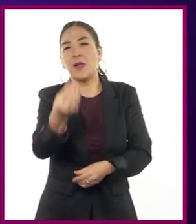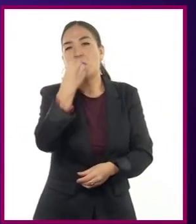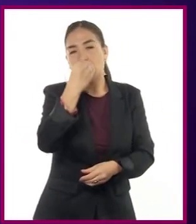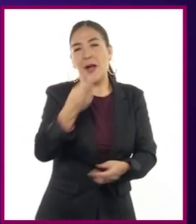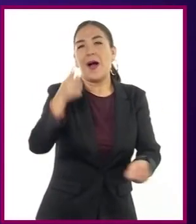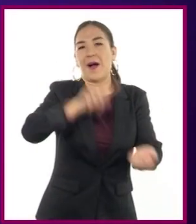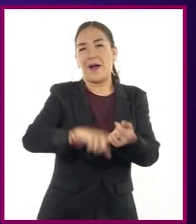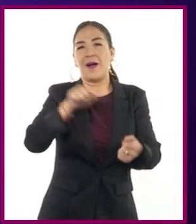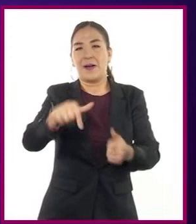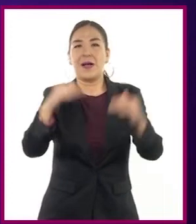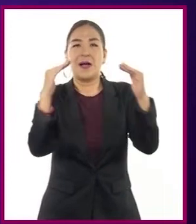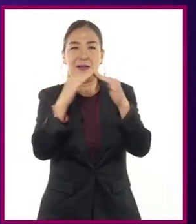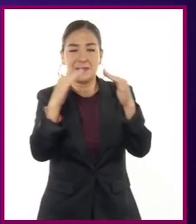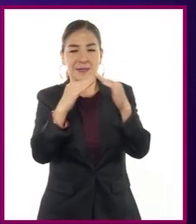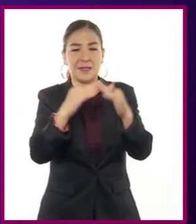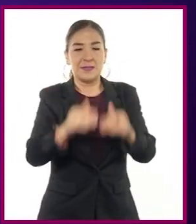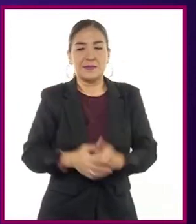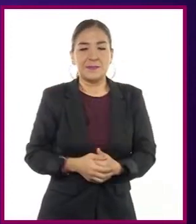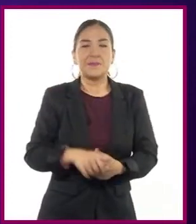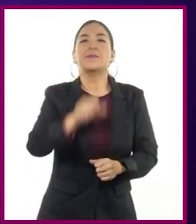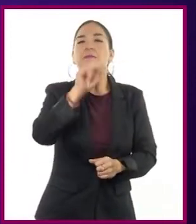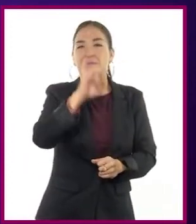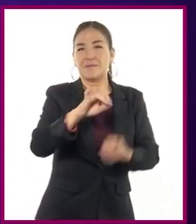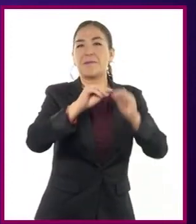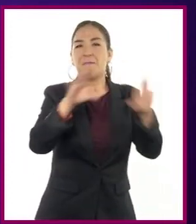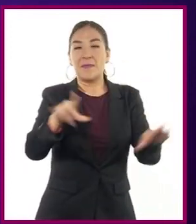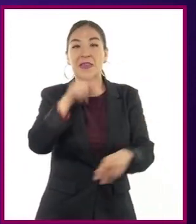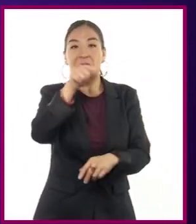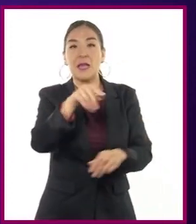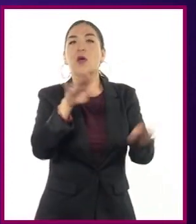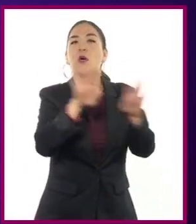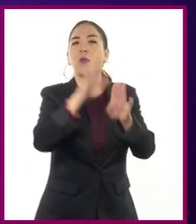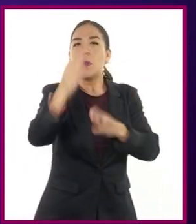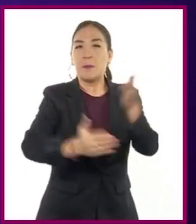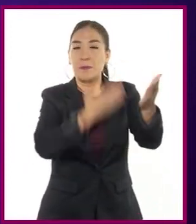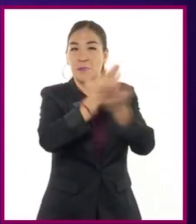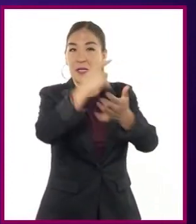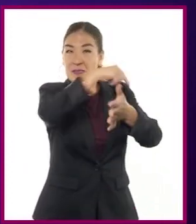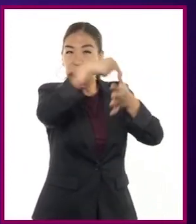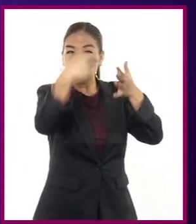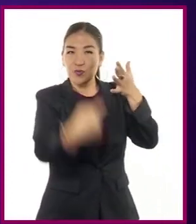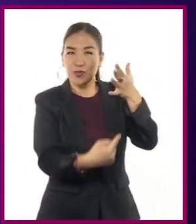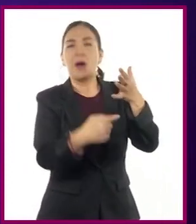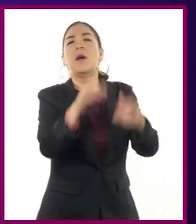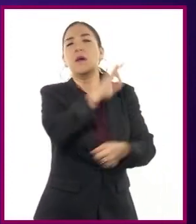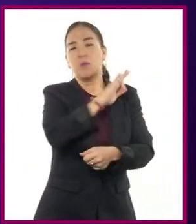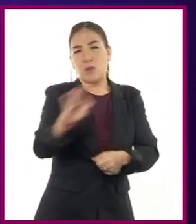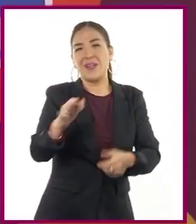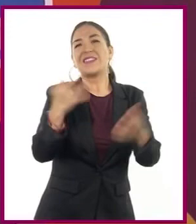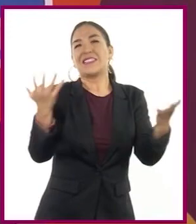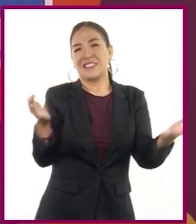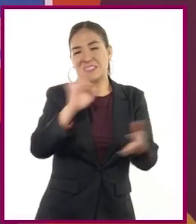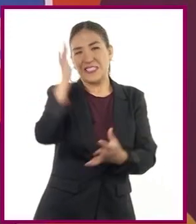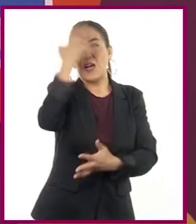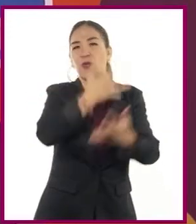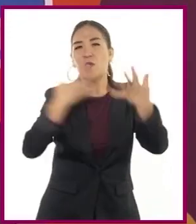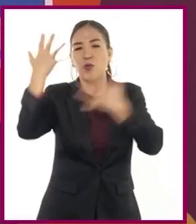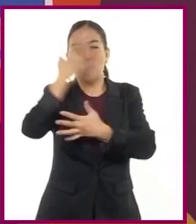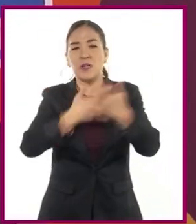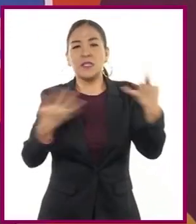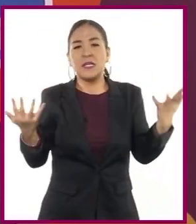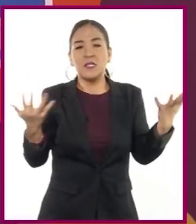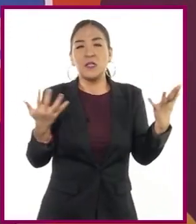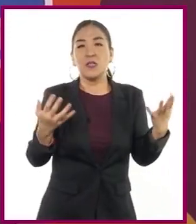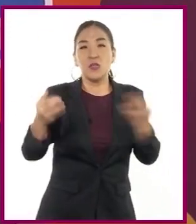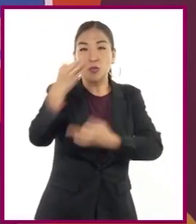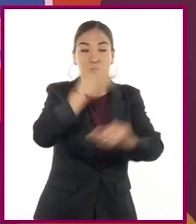hogar. Sí, claro, ya si lo planteas de ese modo, puede ser confuso, porque todas